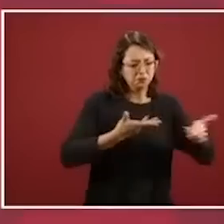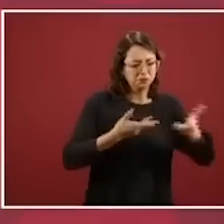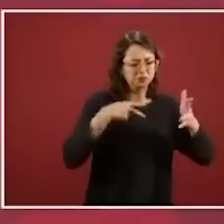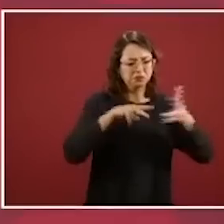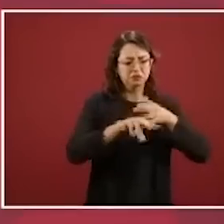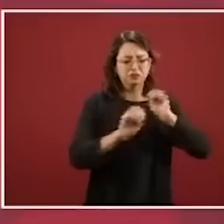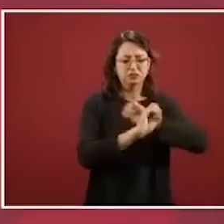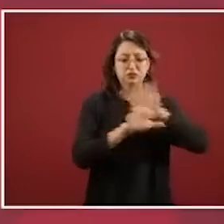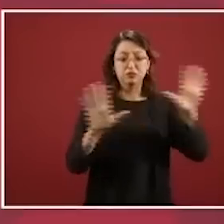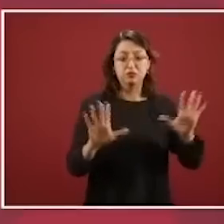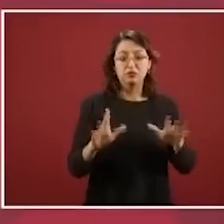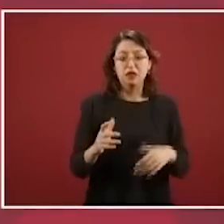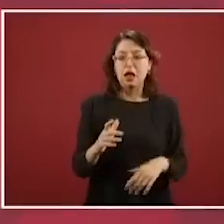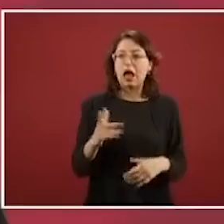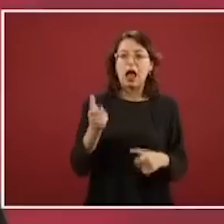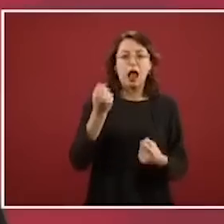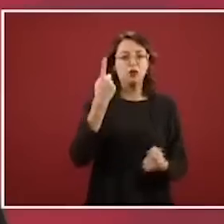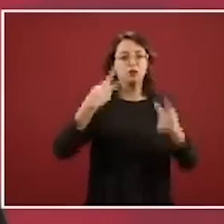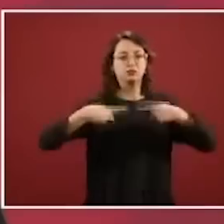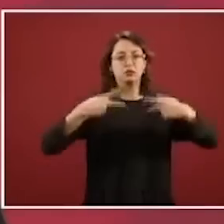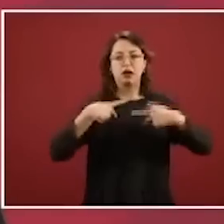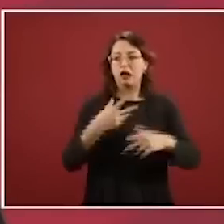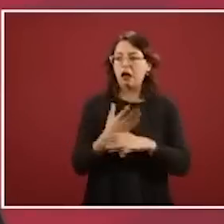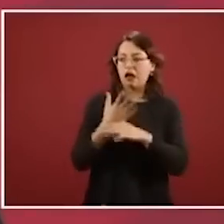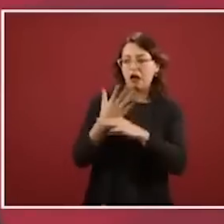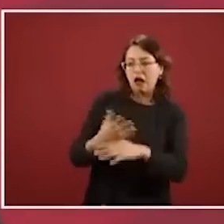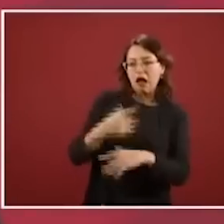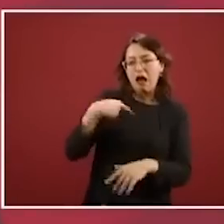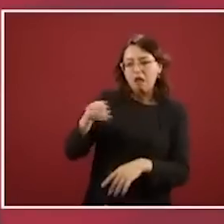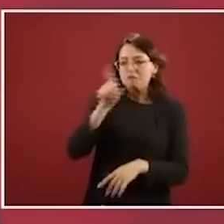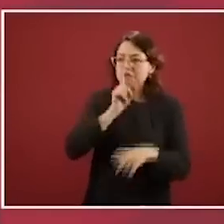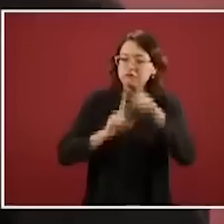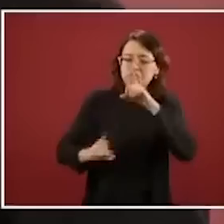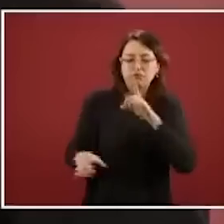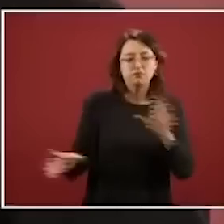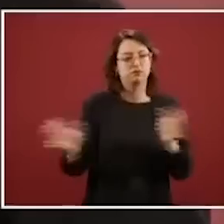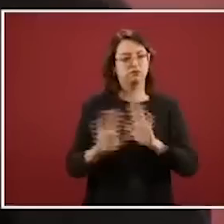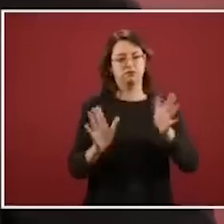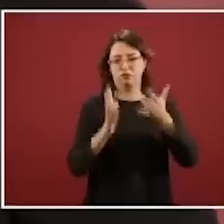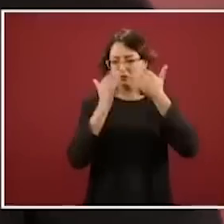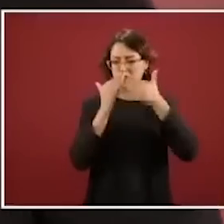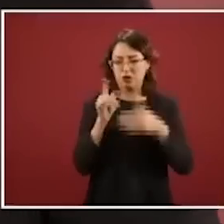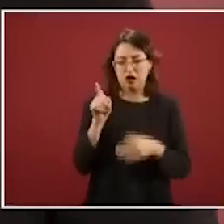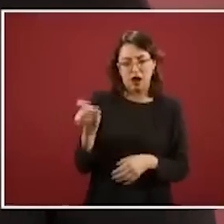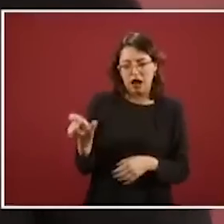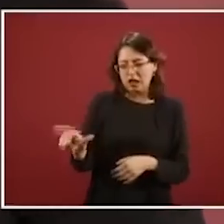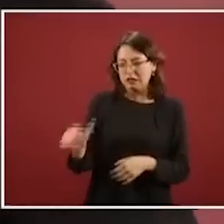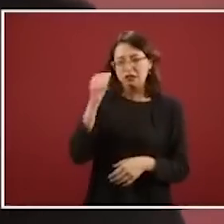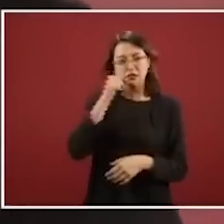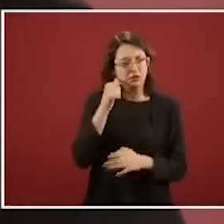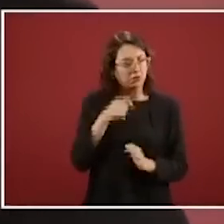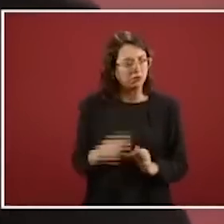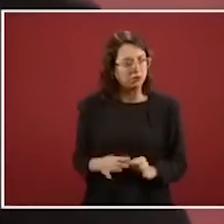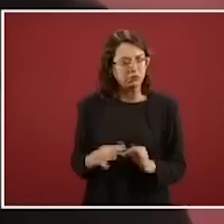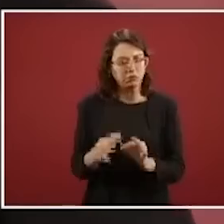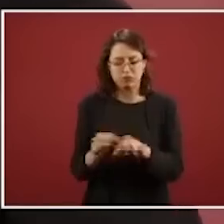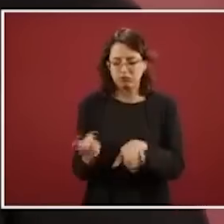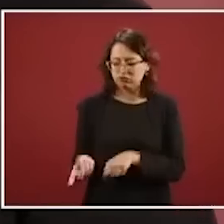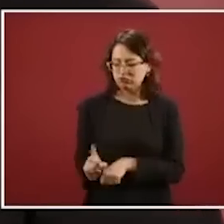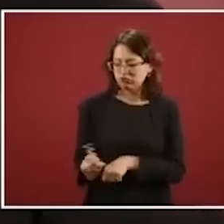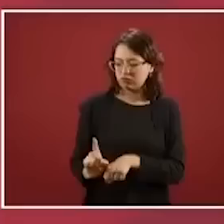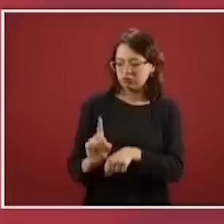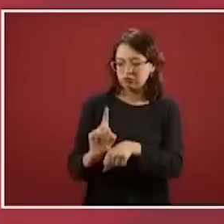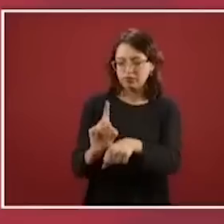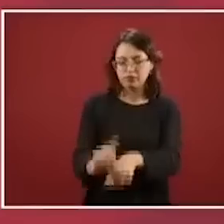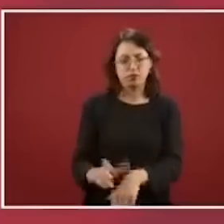Jesús es una gente que todos los días nos ha dicho exactamente lo que está pasando. Y por eso el sábado también lo dijo. Y es el